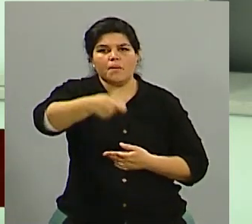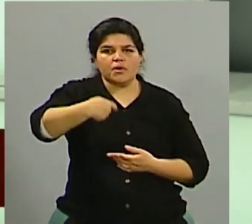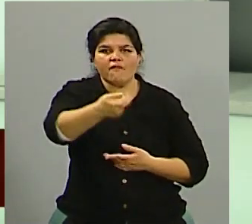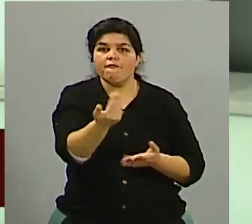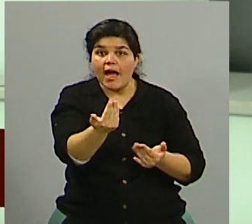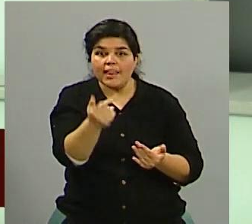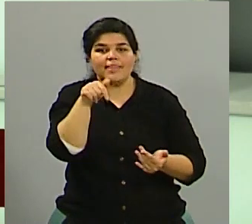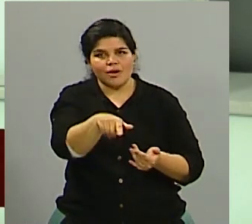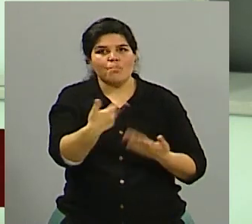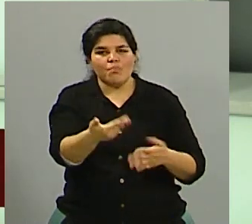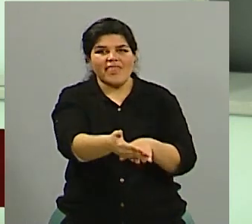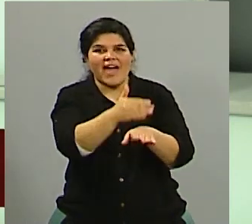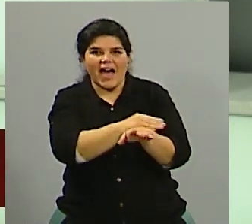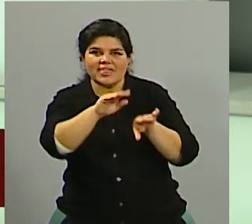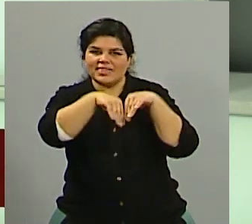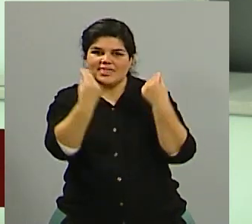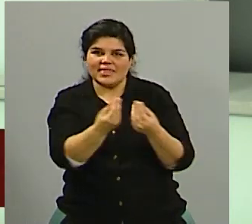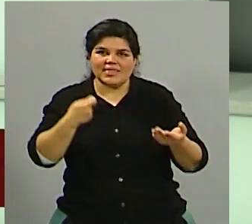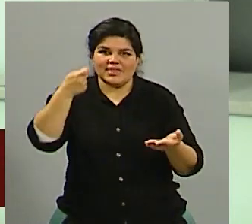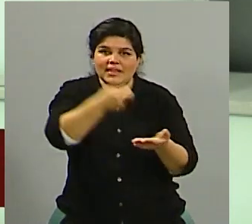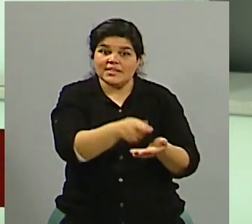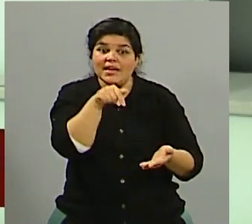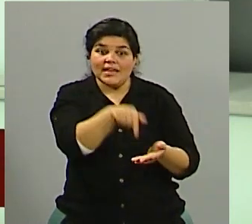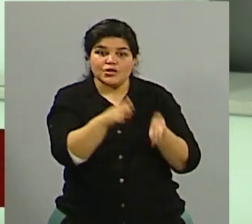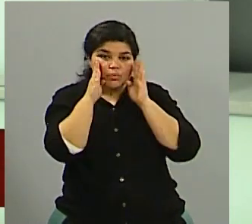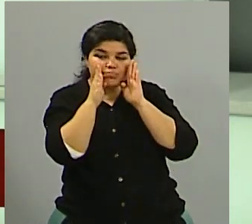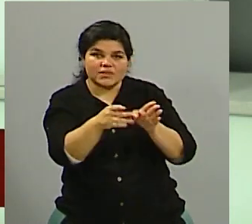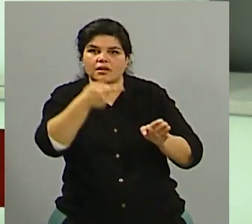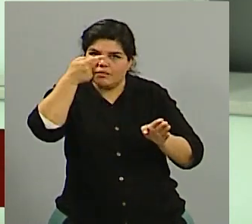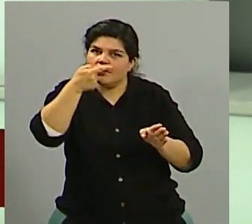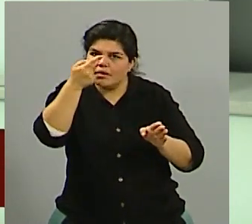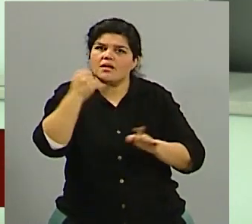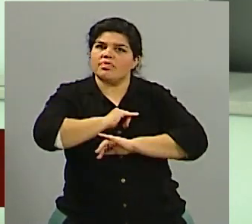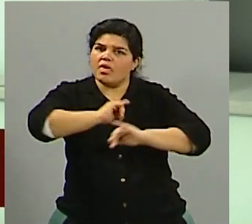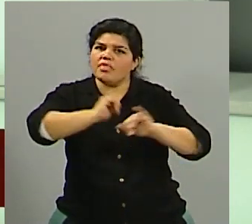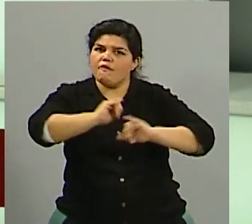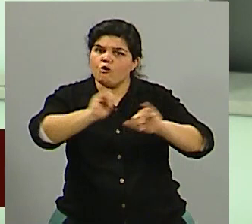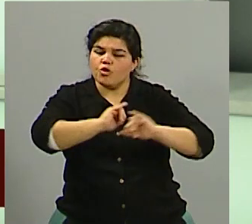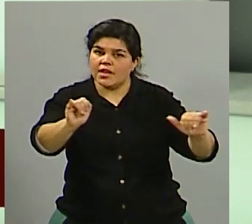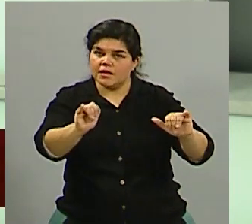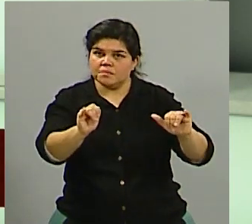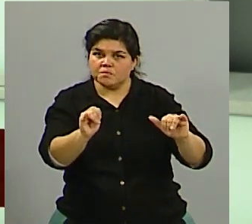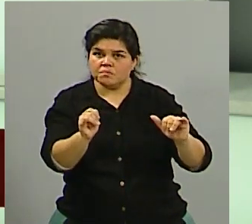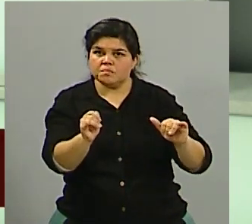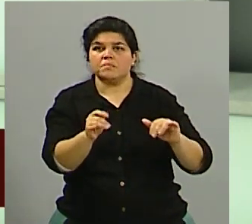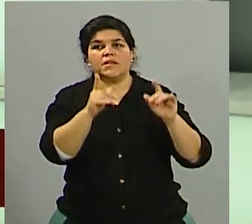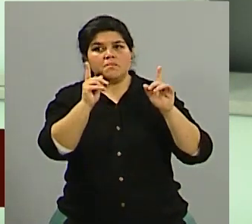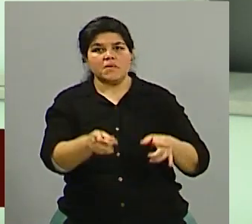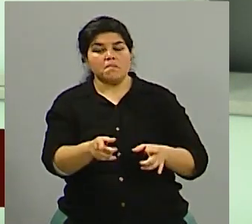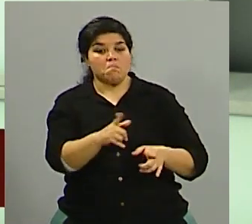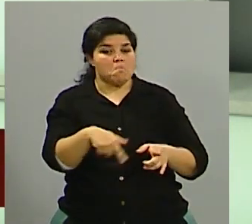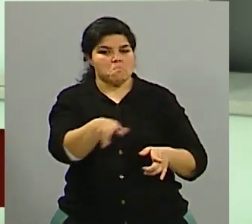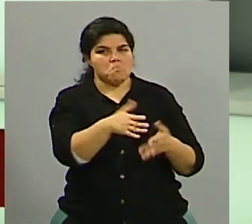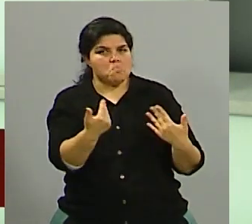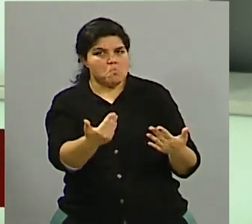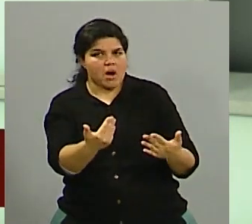Vamos a hacer centro en ese tema porque nos parece interesante difundirlo para aquellos que entran en esa posibilidad, lo contemplen y tal